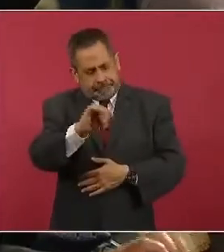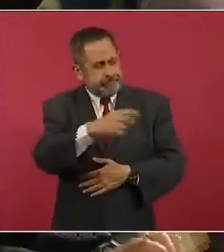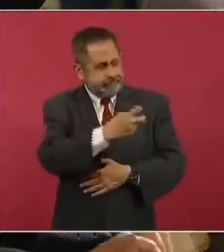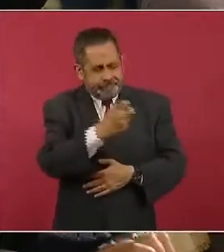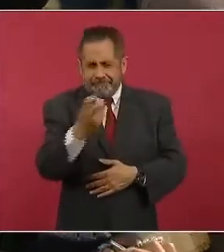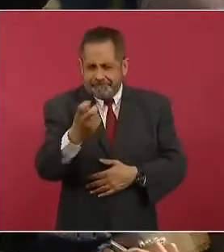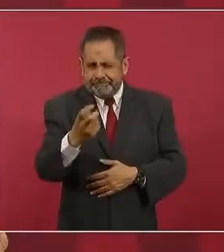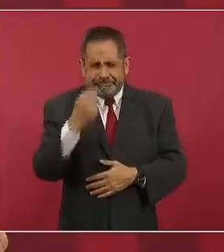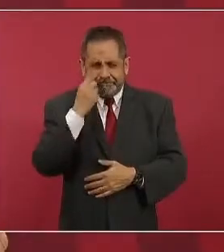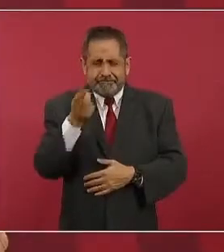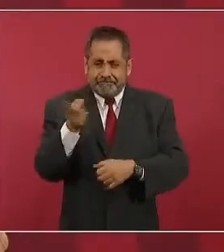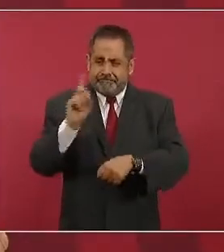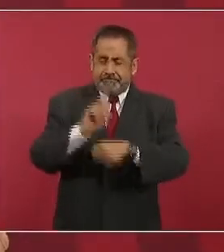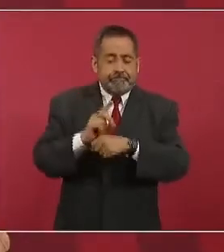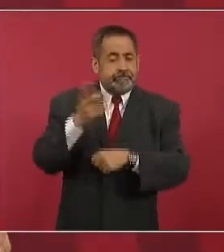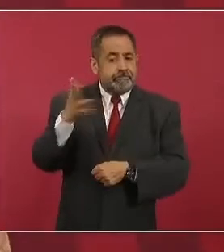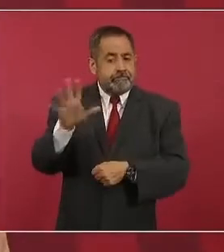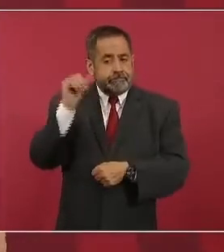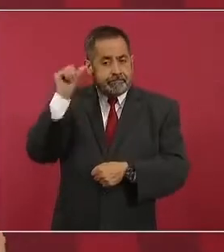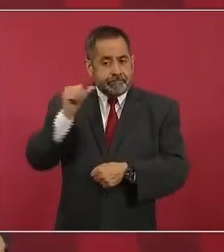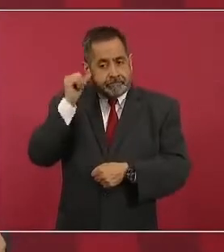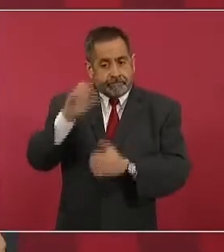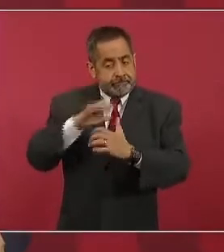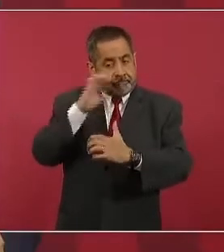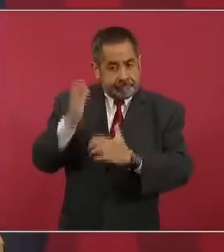pasando el 10 de abril.